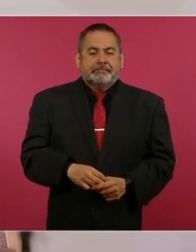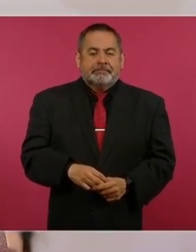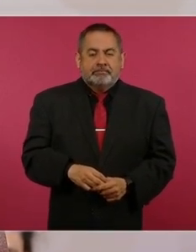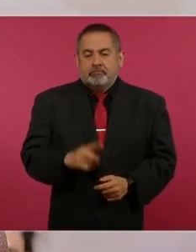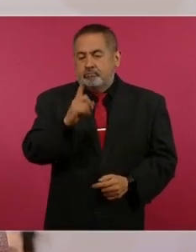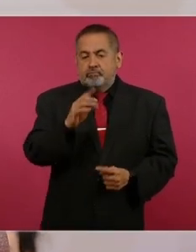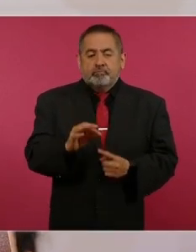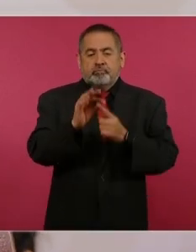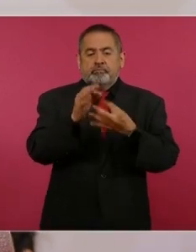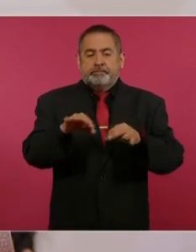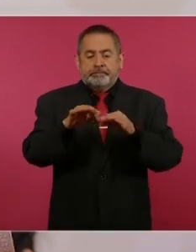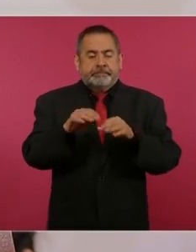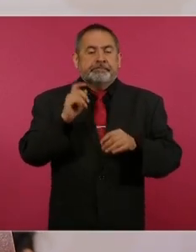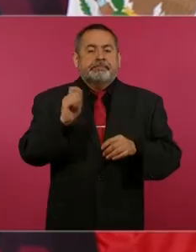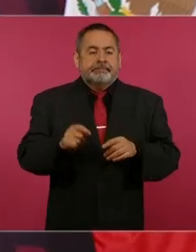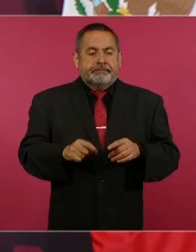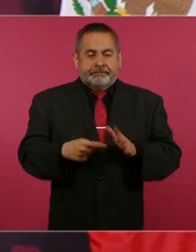vale destacar